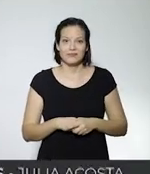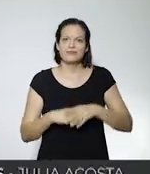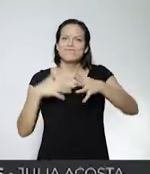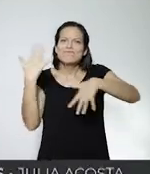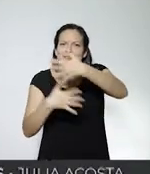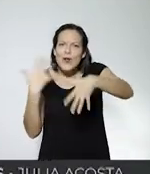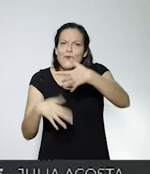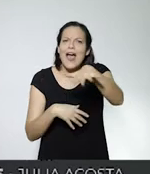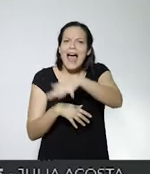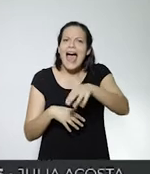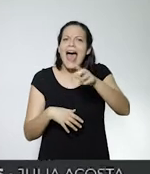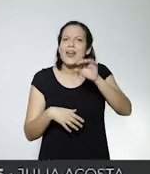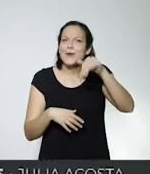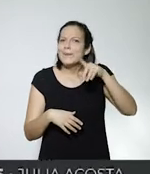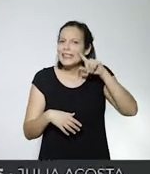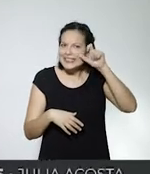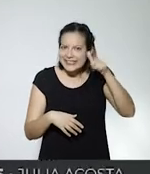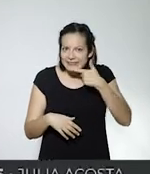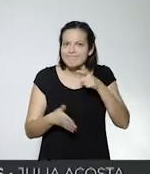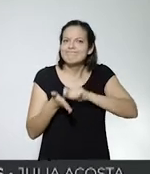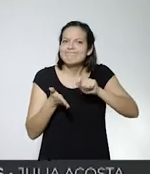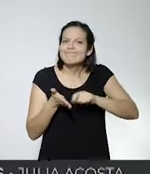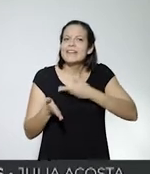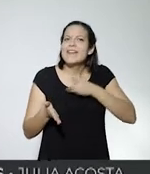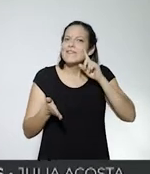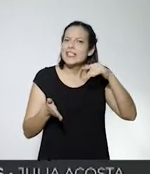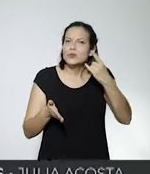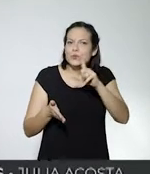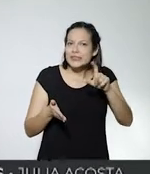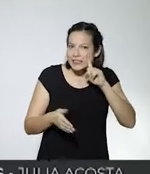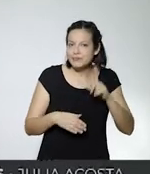Revolución en la aldea Arómines, de Matías Finucci.